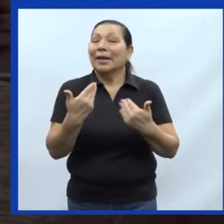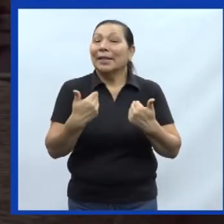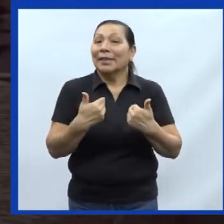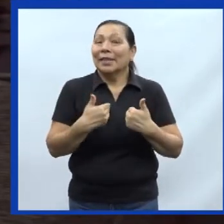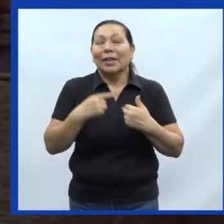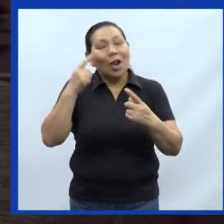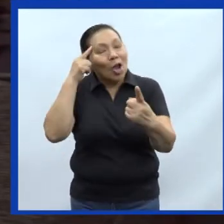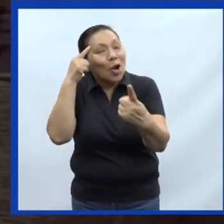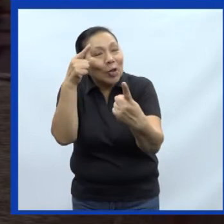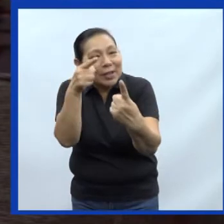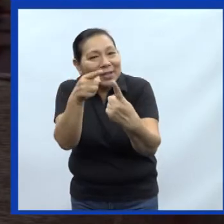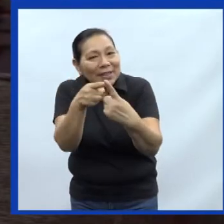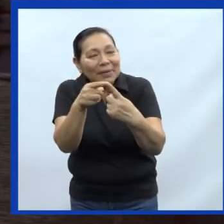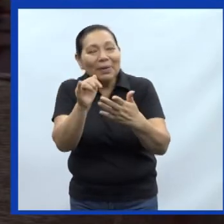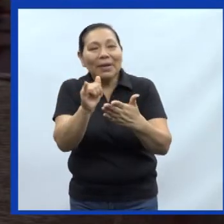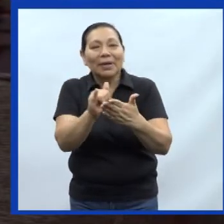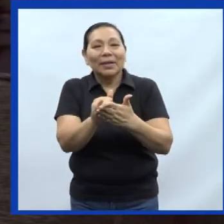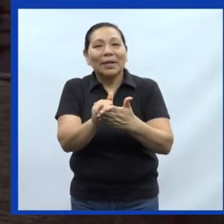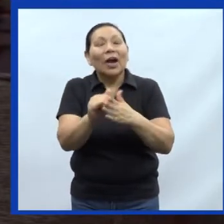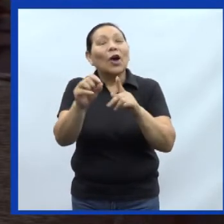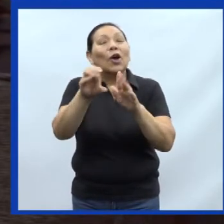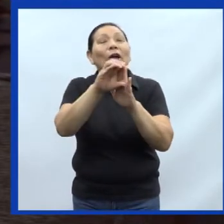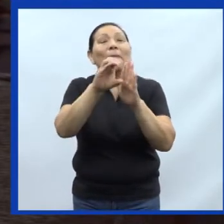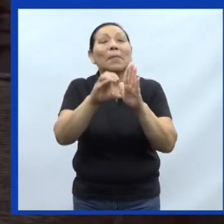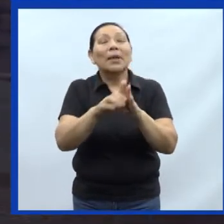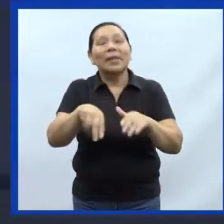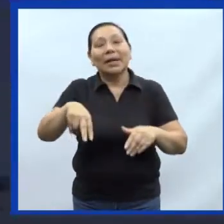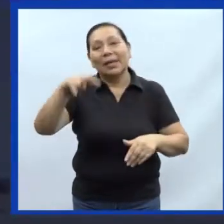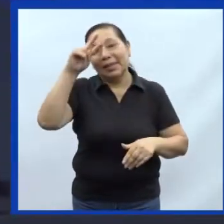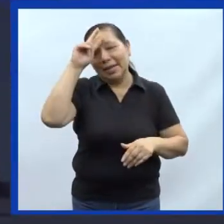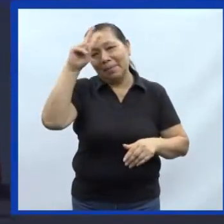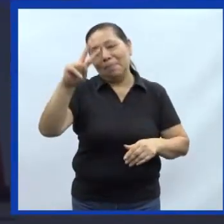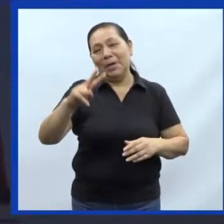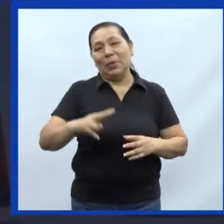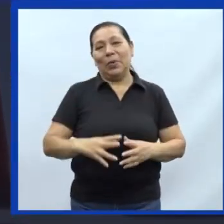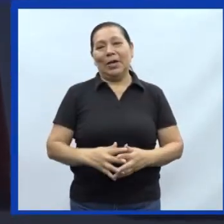intención, el objetivo del diseño constitucional peruano.